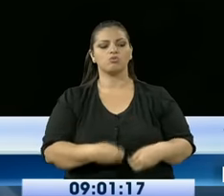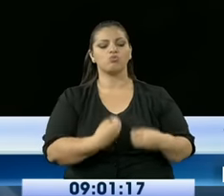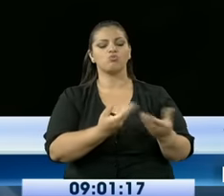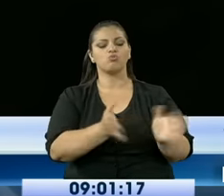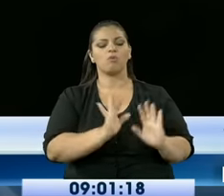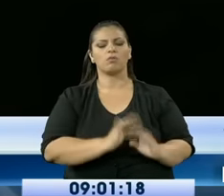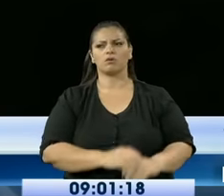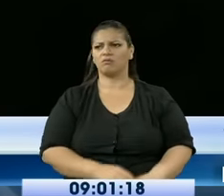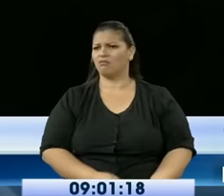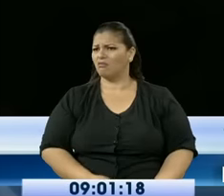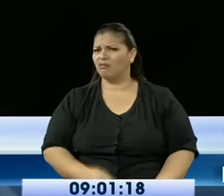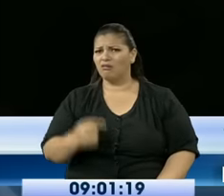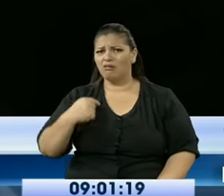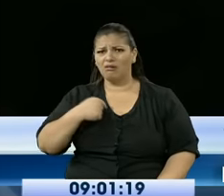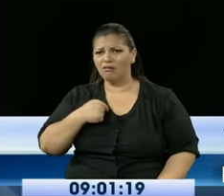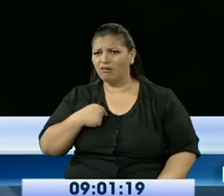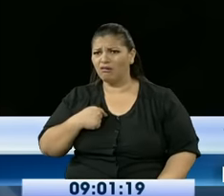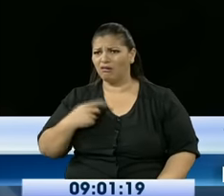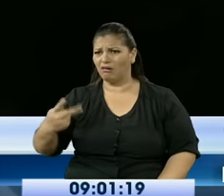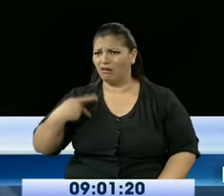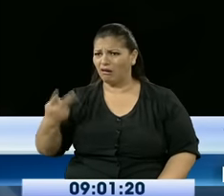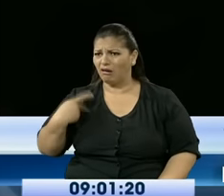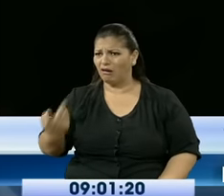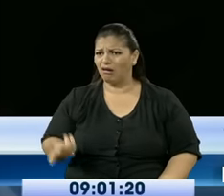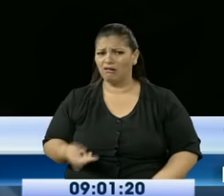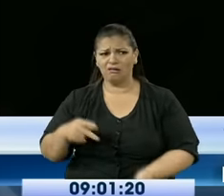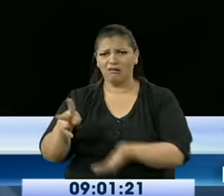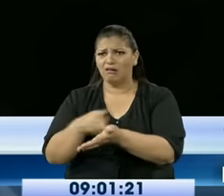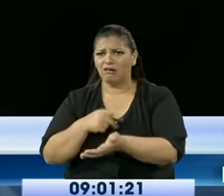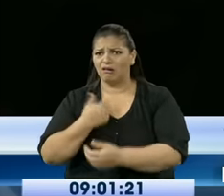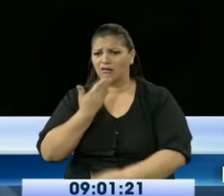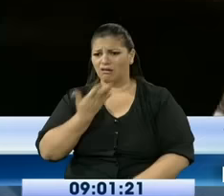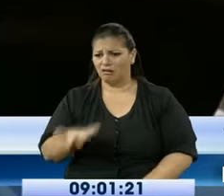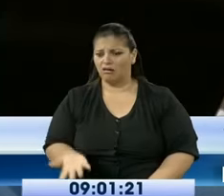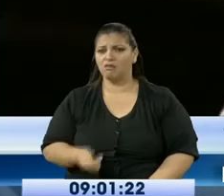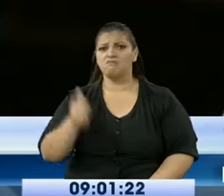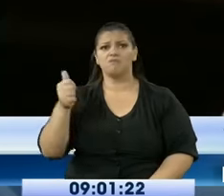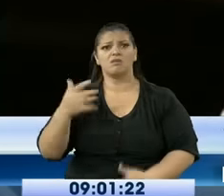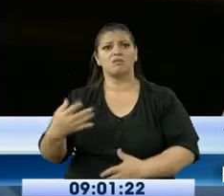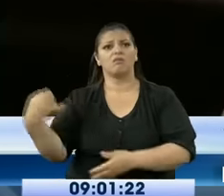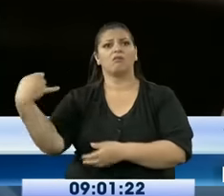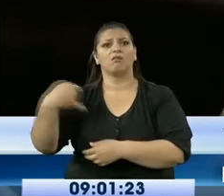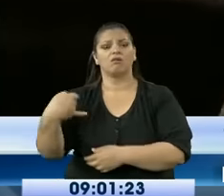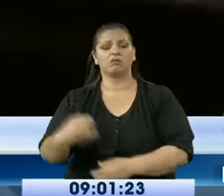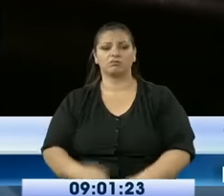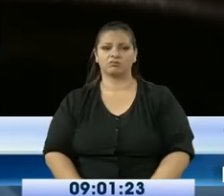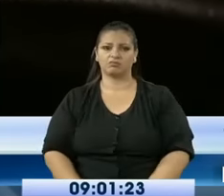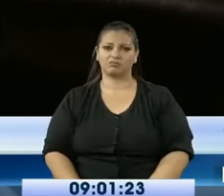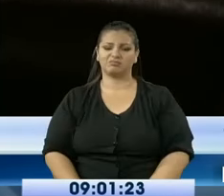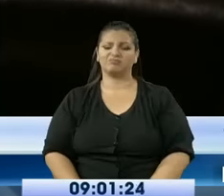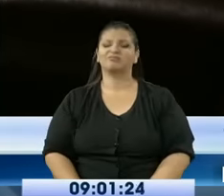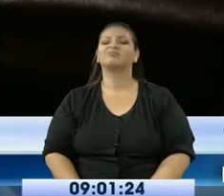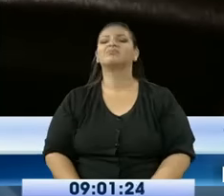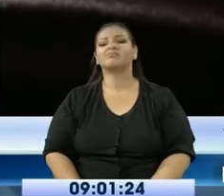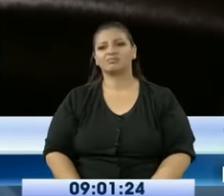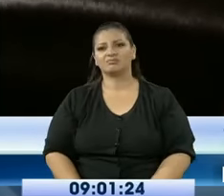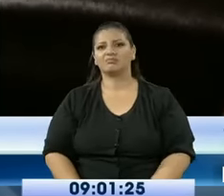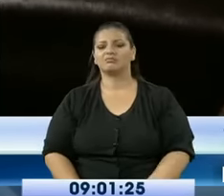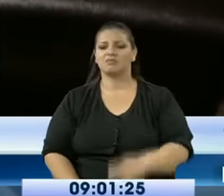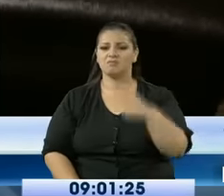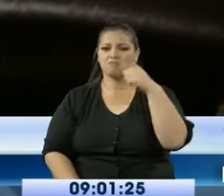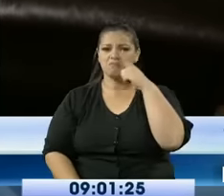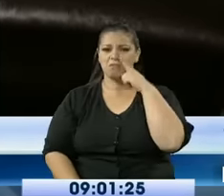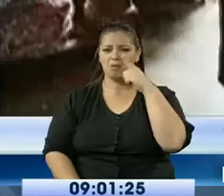peor manera aún. Mi cuerpo no estaba en venta. Para su padre ha sido una humillación